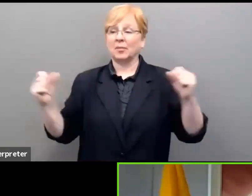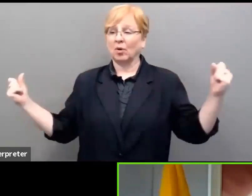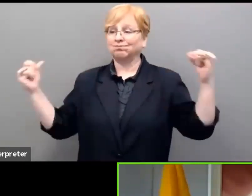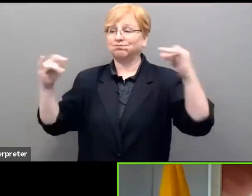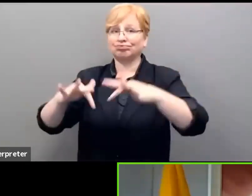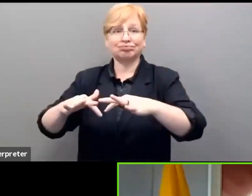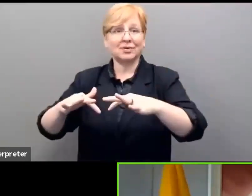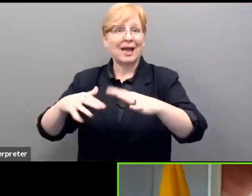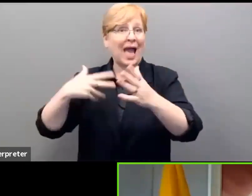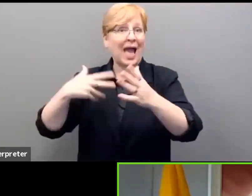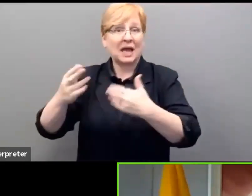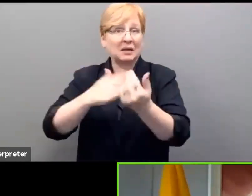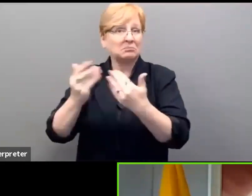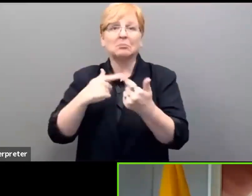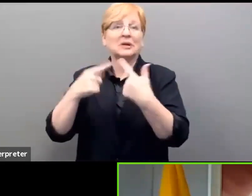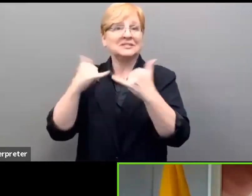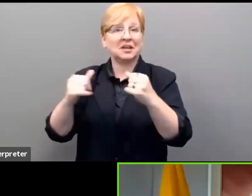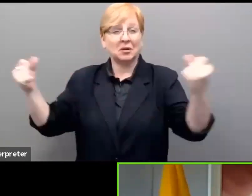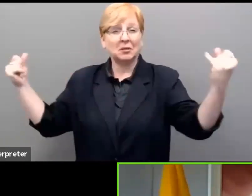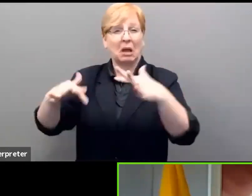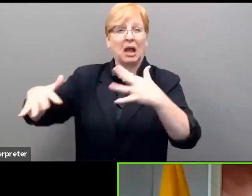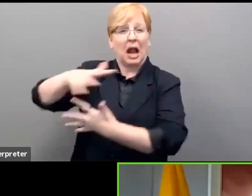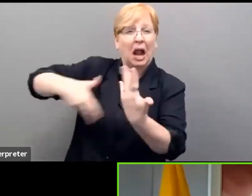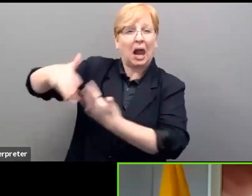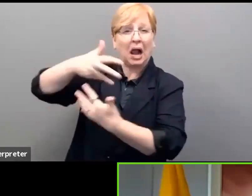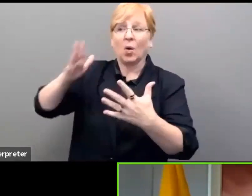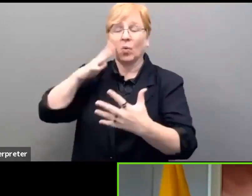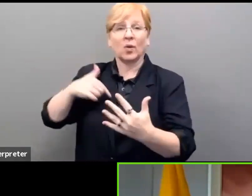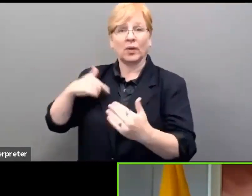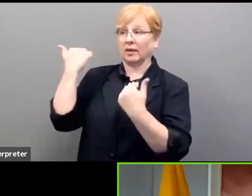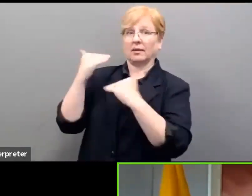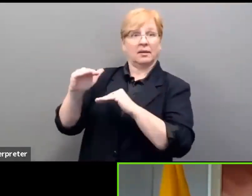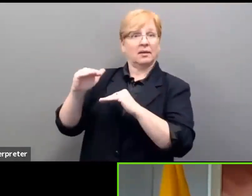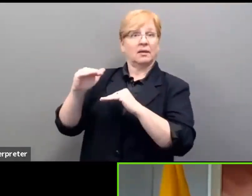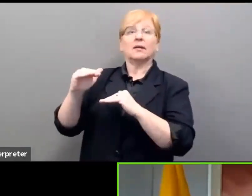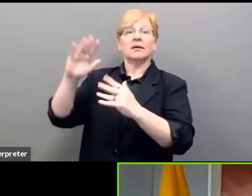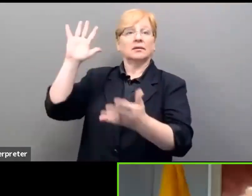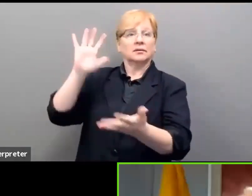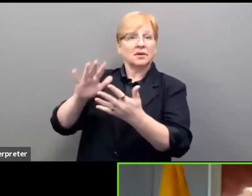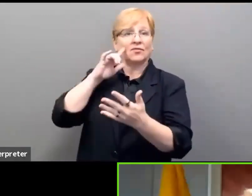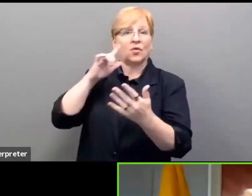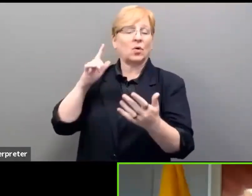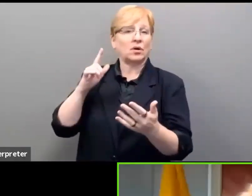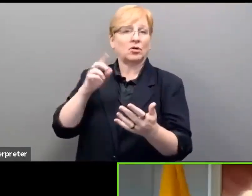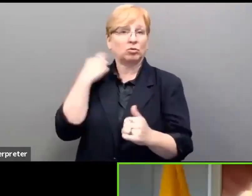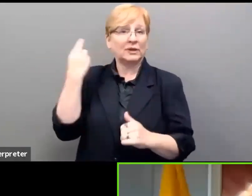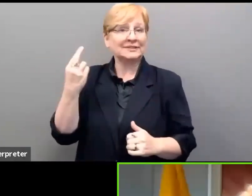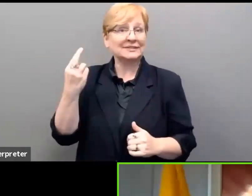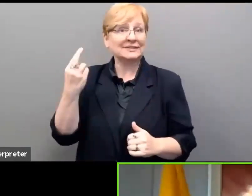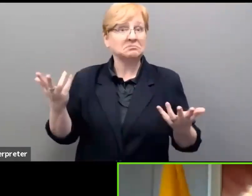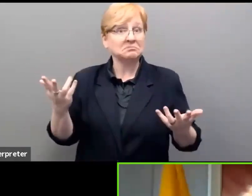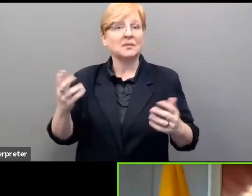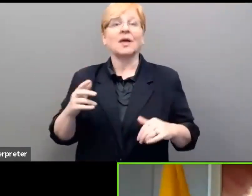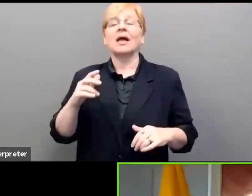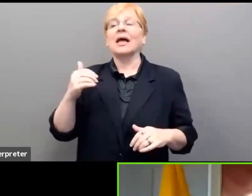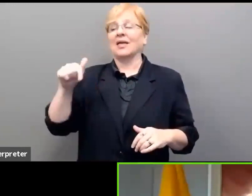vacunación, pero empieza a abordar su pregunta. Si las reuniones masivas son de alto riesgo, aunque estén afuera, la pregunta es